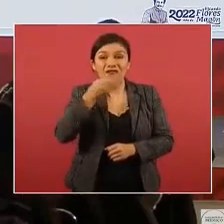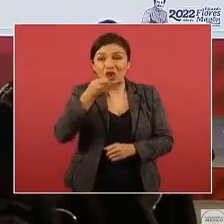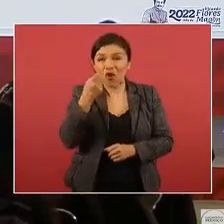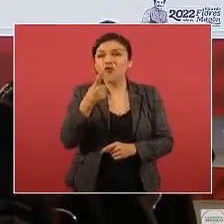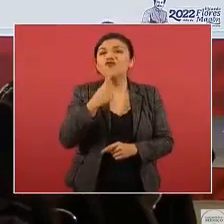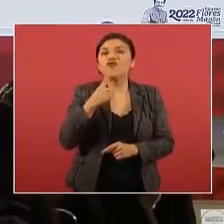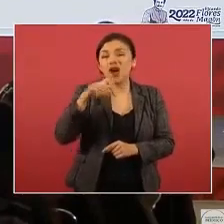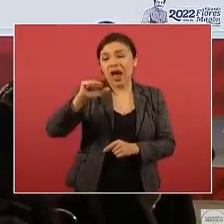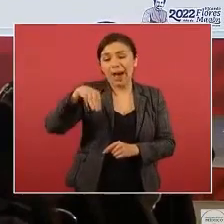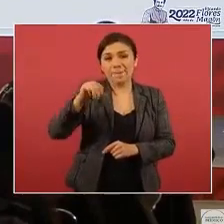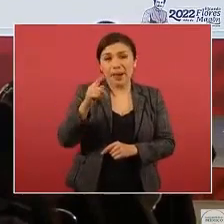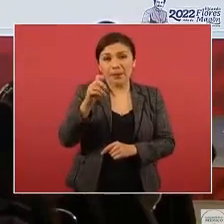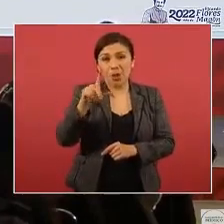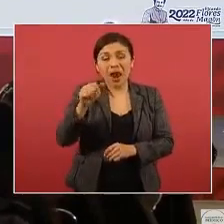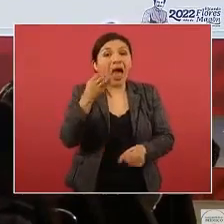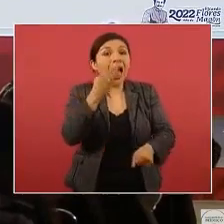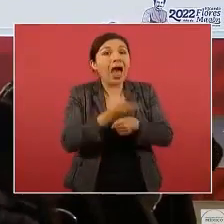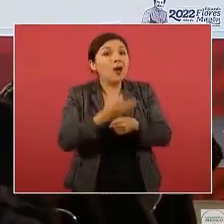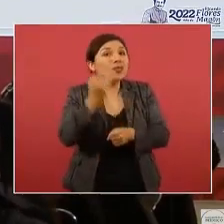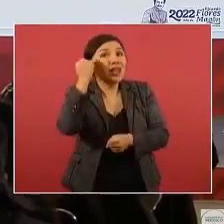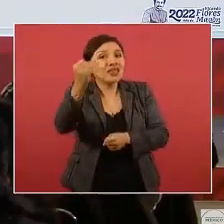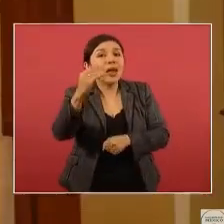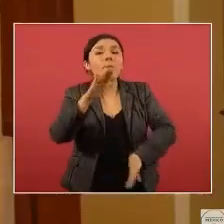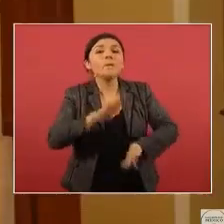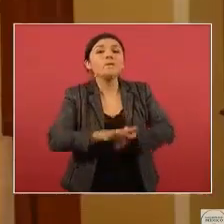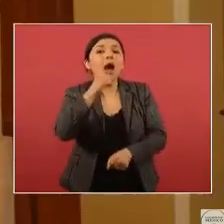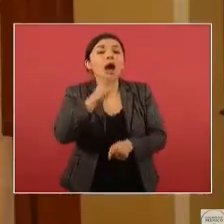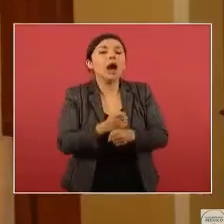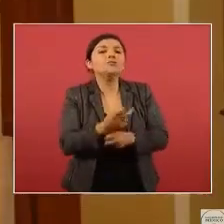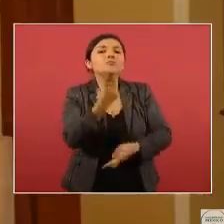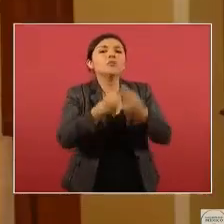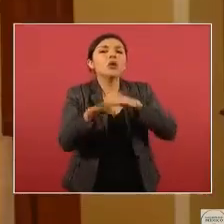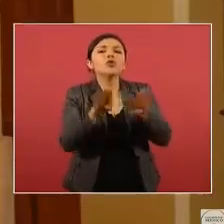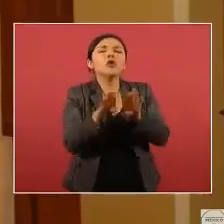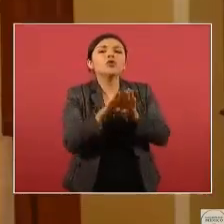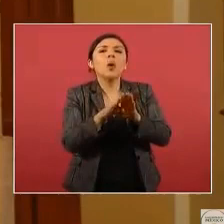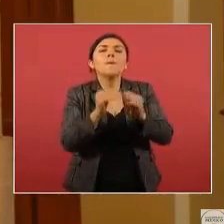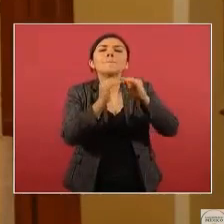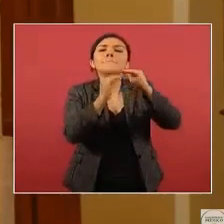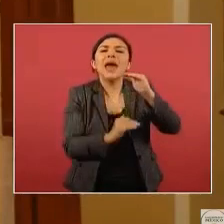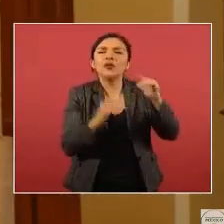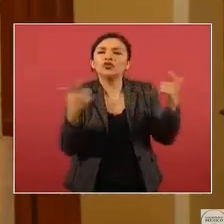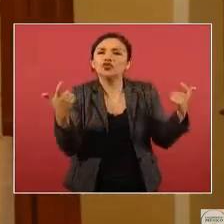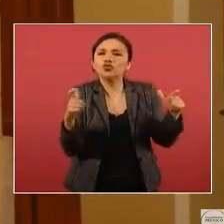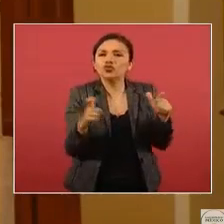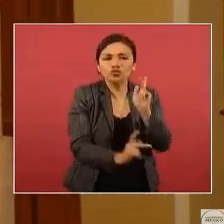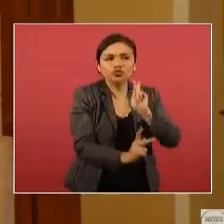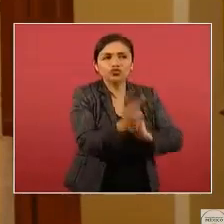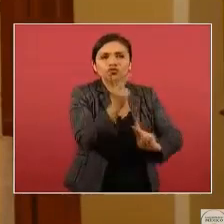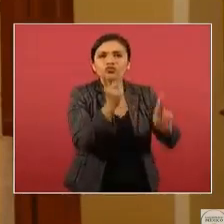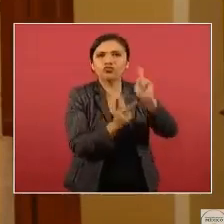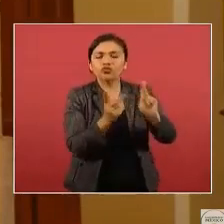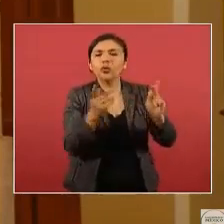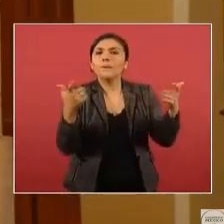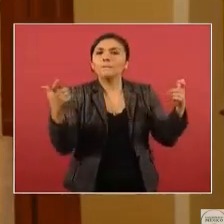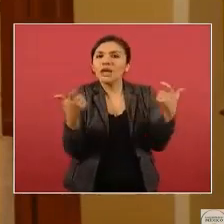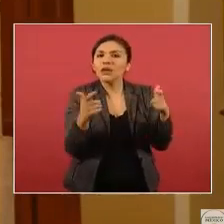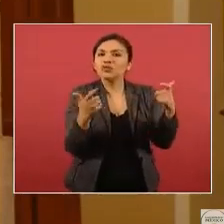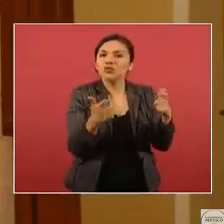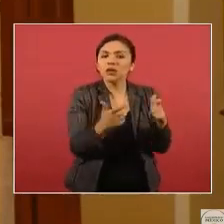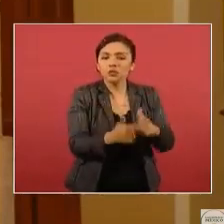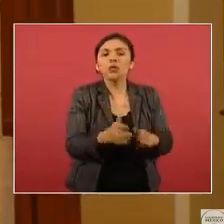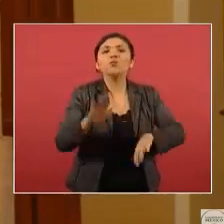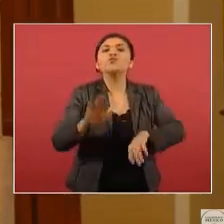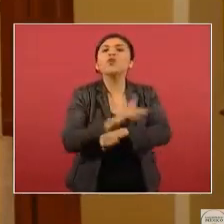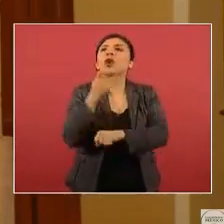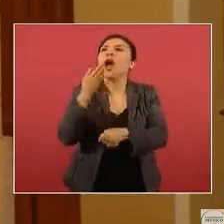es el período en donde se tiene una reducción en los plantíos en las condiciones atmosféricas